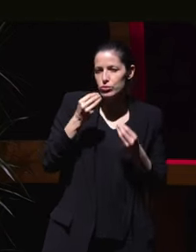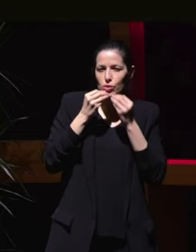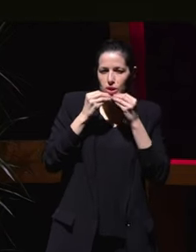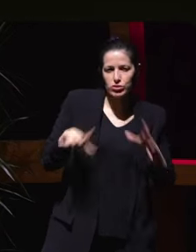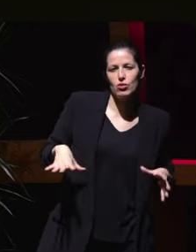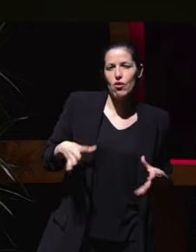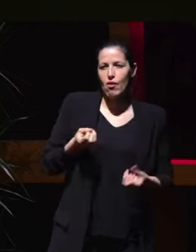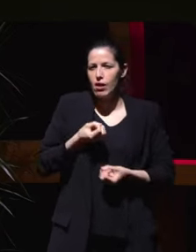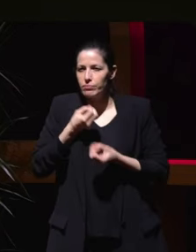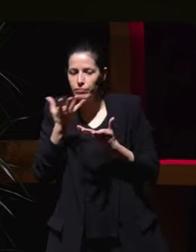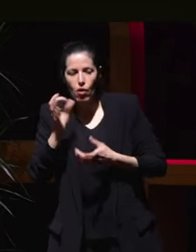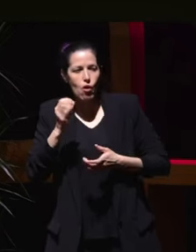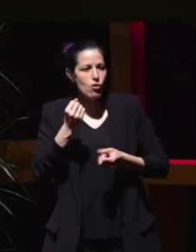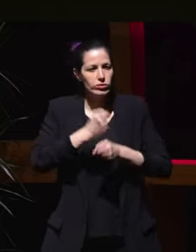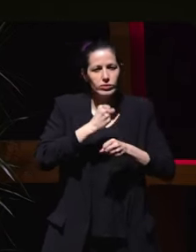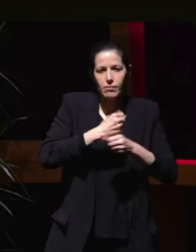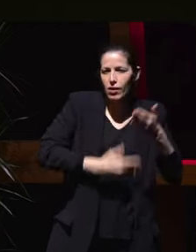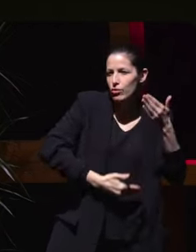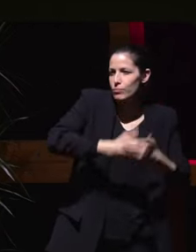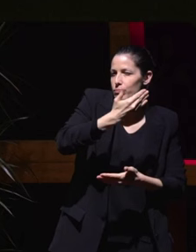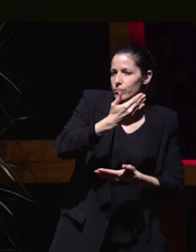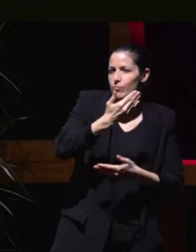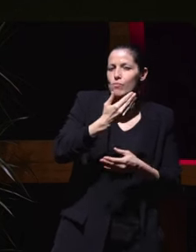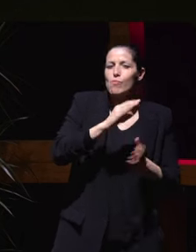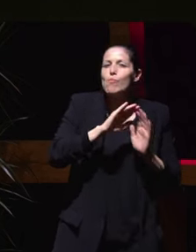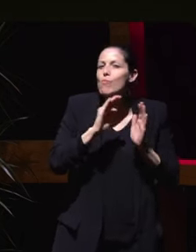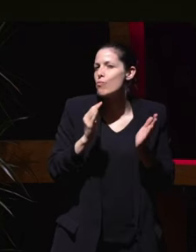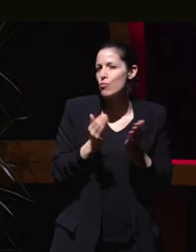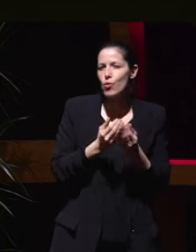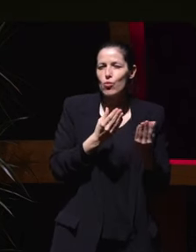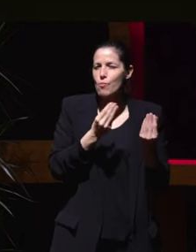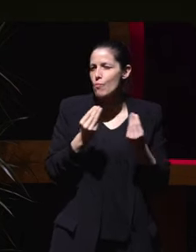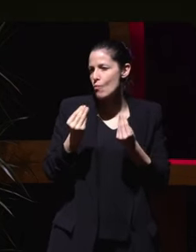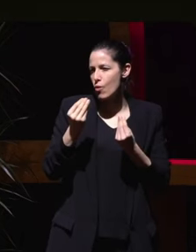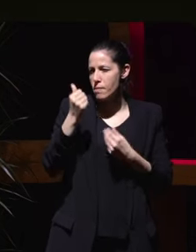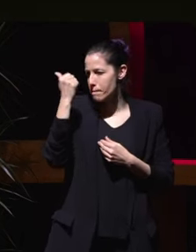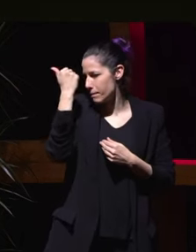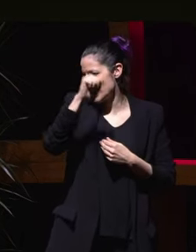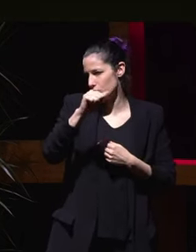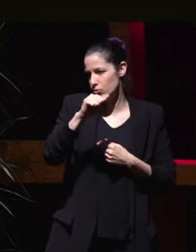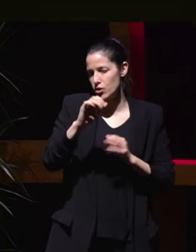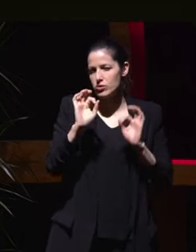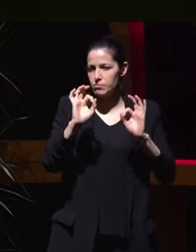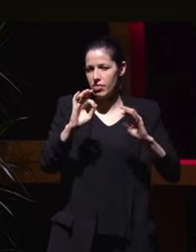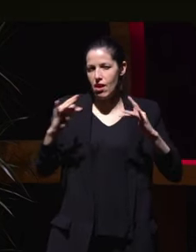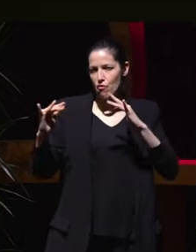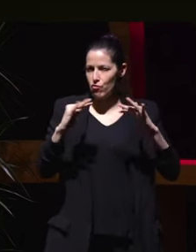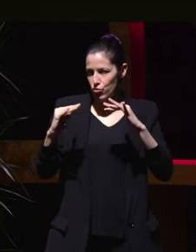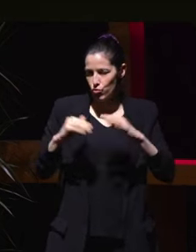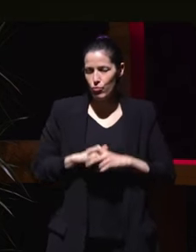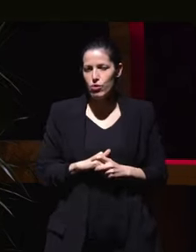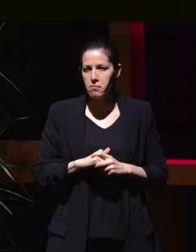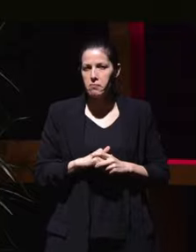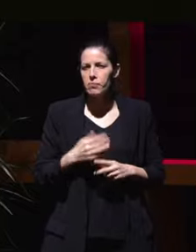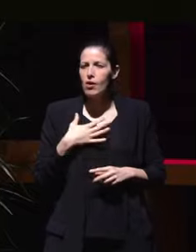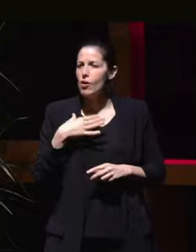el trabajo de una jornalista en un mundo muy masculinizado como es el mundo do deporte, en especial del fútbol, puede servir para